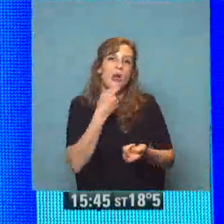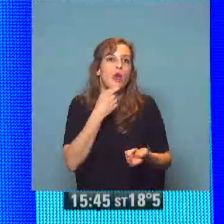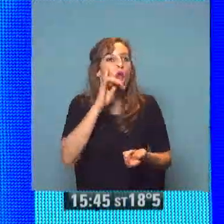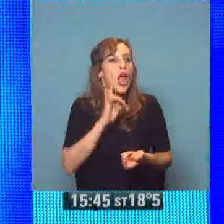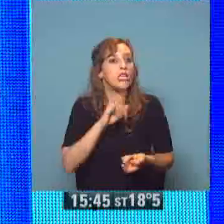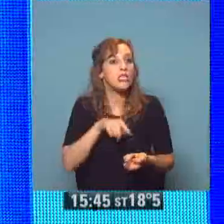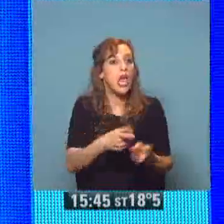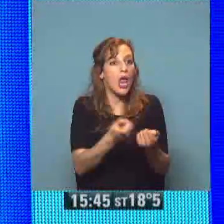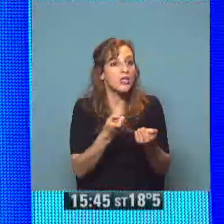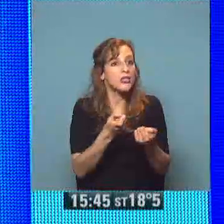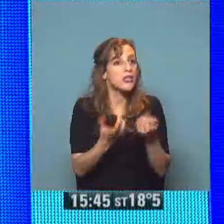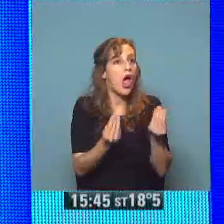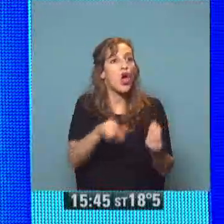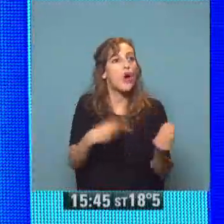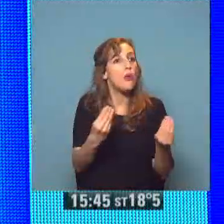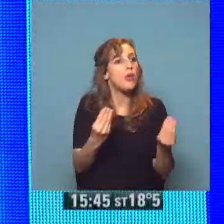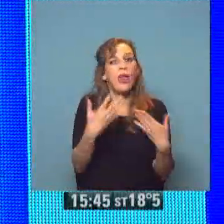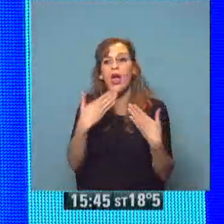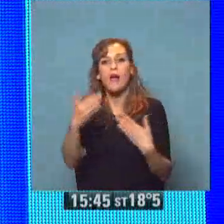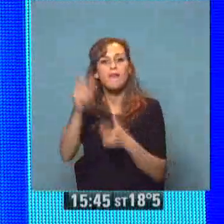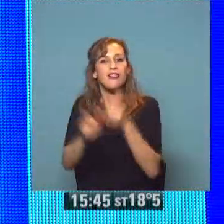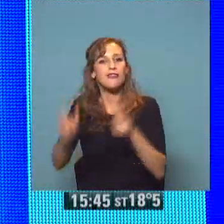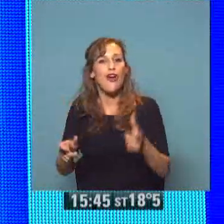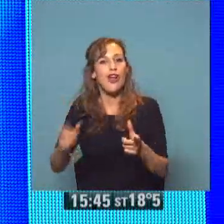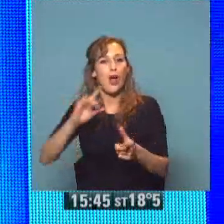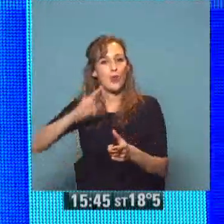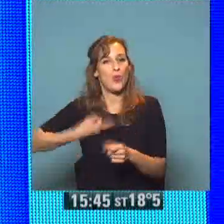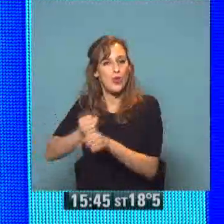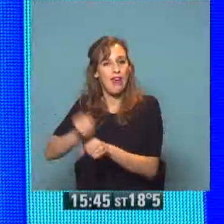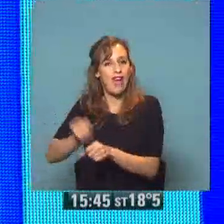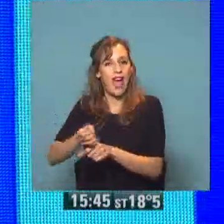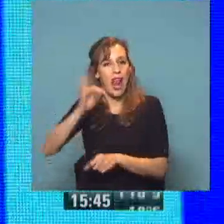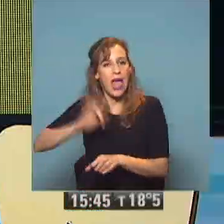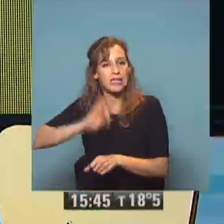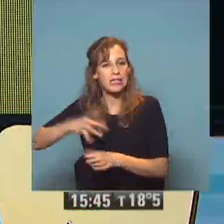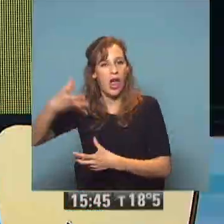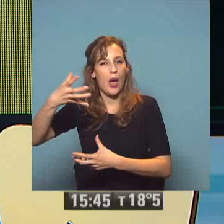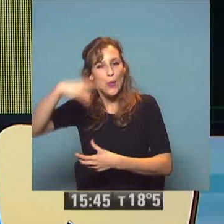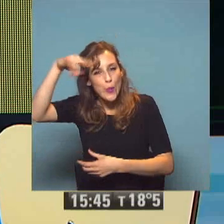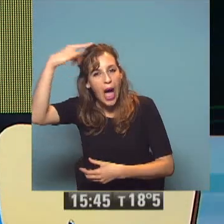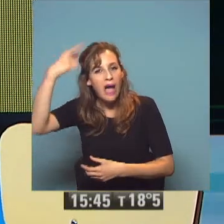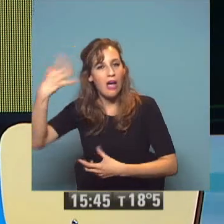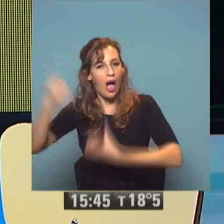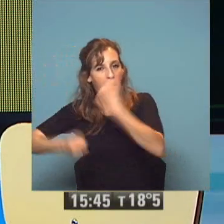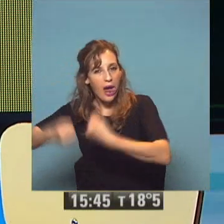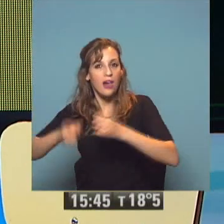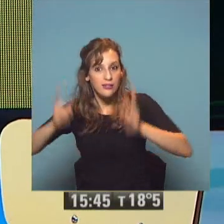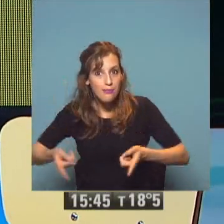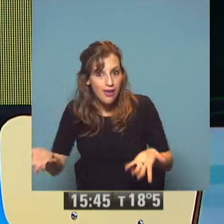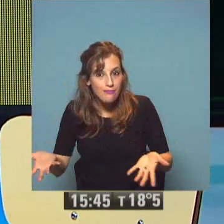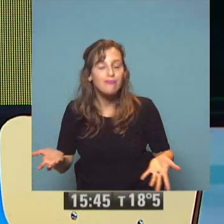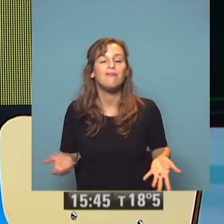helado de frutilla y dulce de leche. Un montón de trabajo. ¡Qué rico! Un montón de trabajo. Tal cual. Y